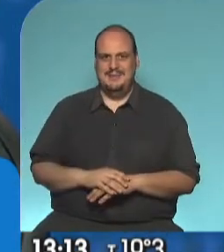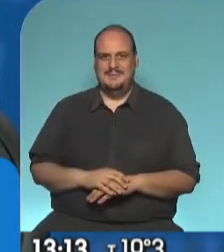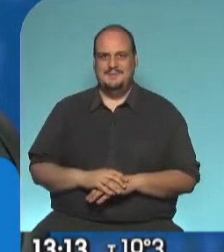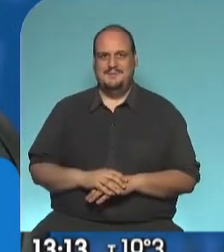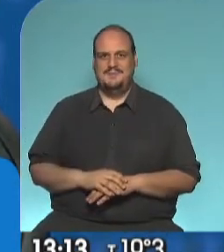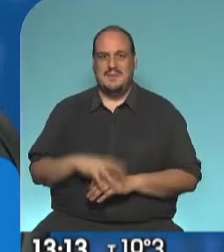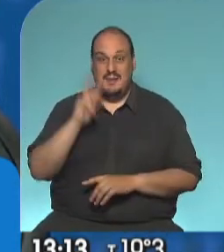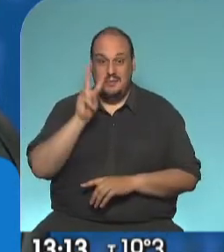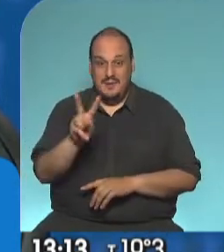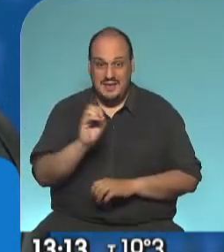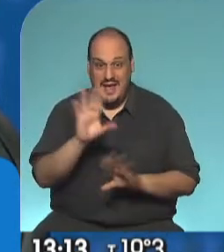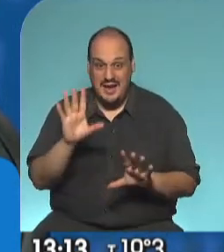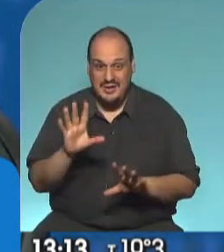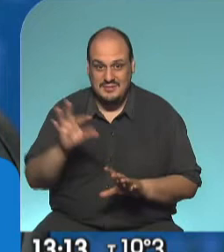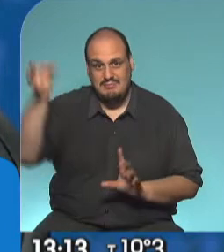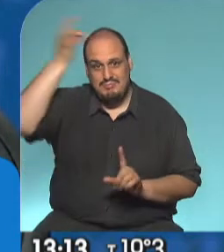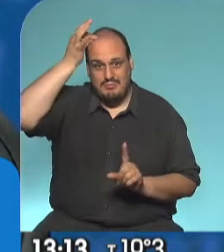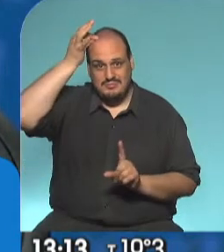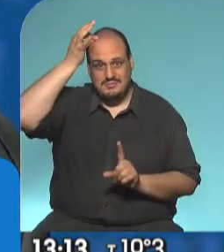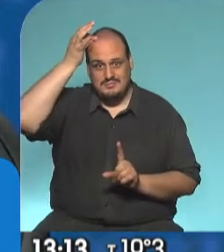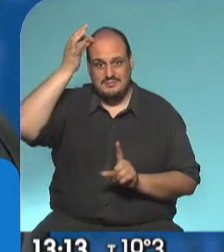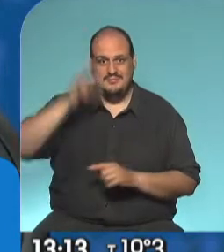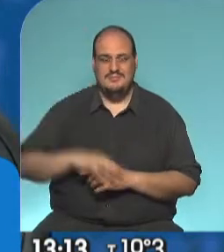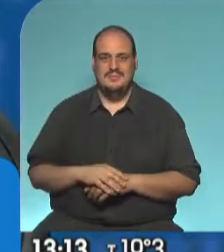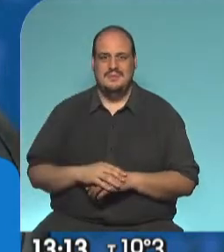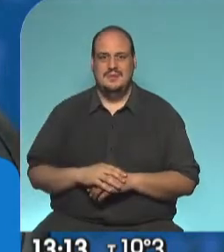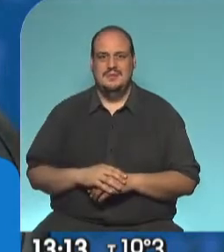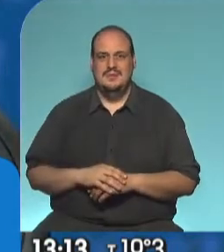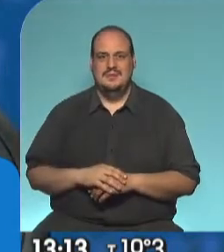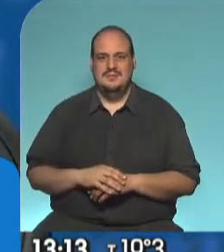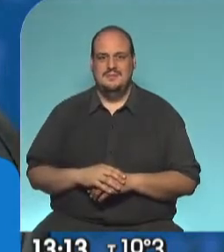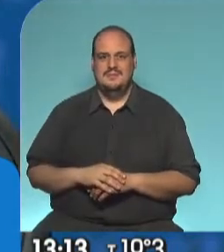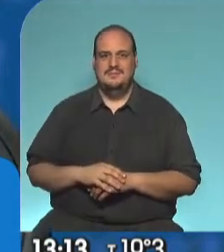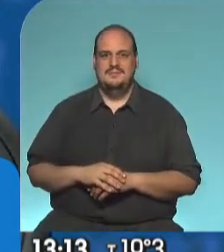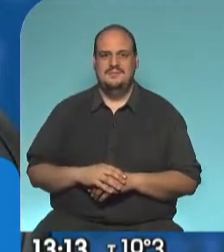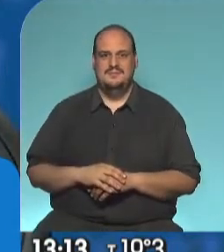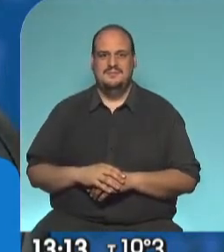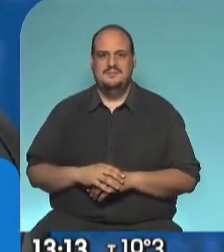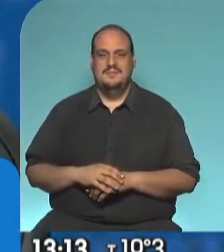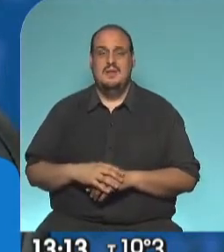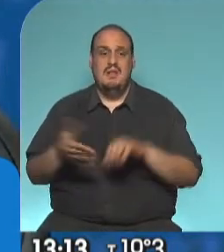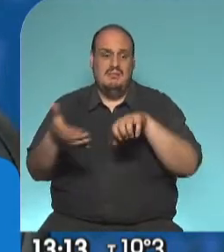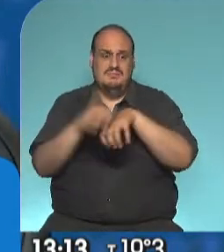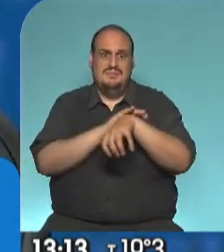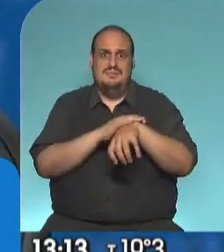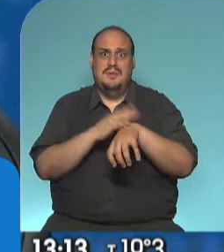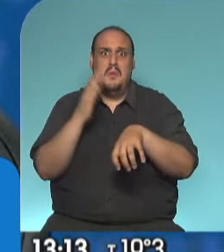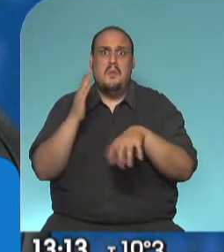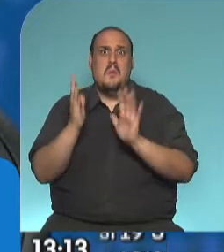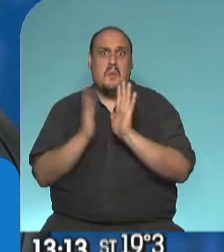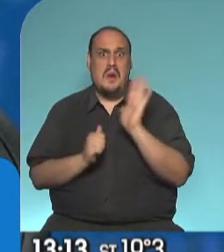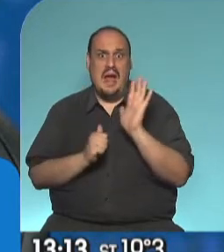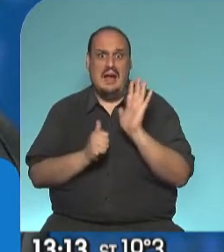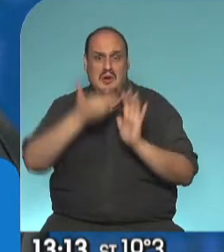Se ve claramente, ¿no? Ahí está. Ahí está la mosca sobre la cabellera. Claro, vamos a decir que tiene,